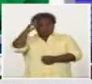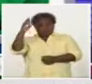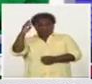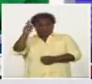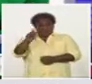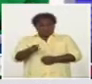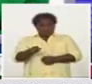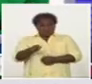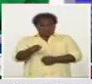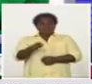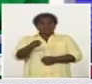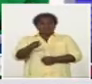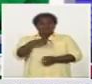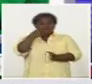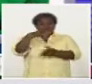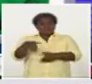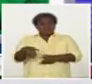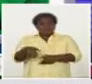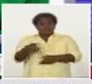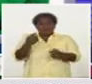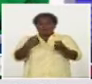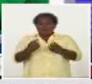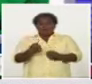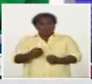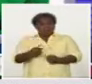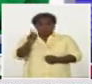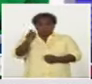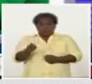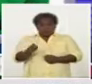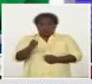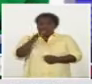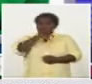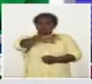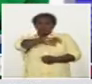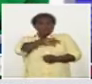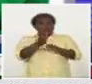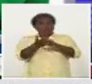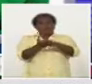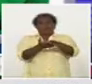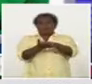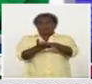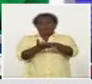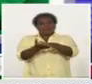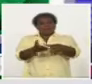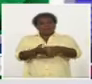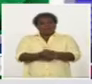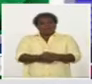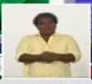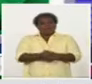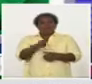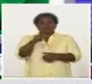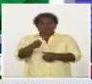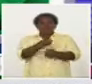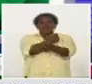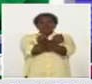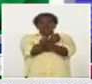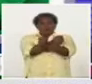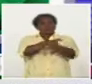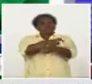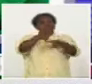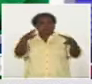algunos casos que no tienen síntomas de la enfermedad, que realmente es lo que hace muy riesgoso el